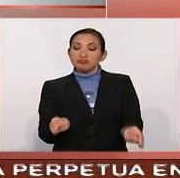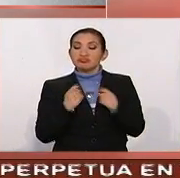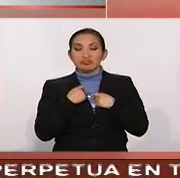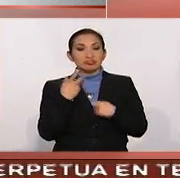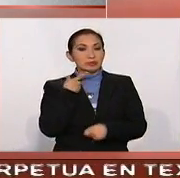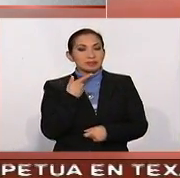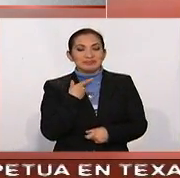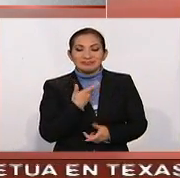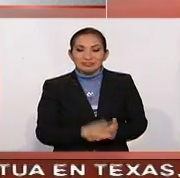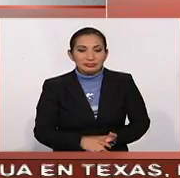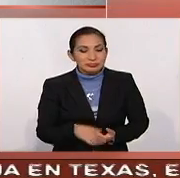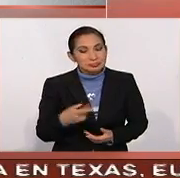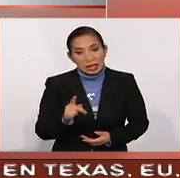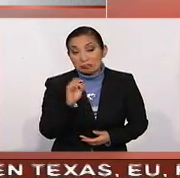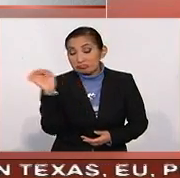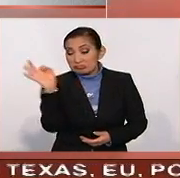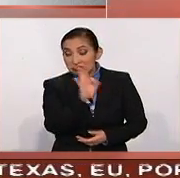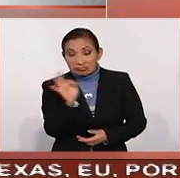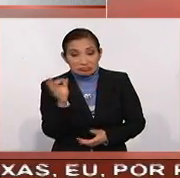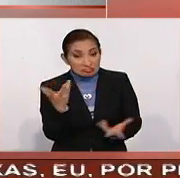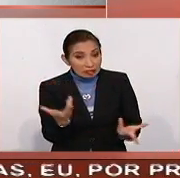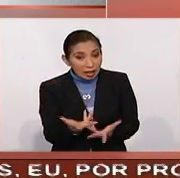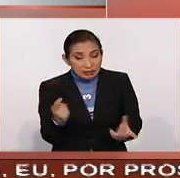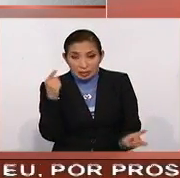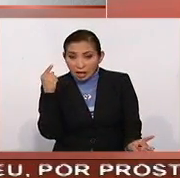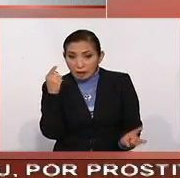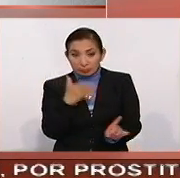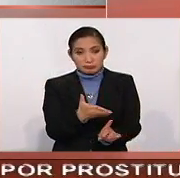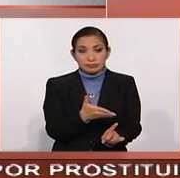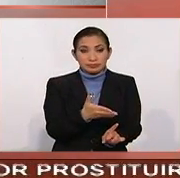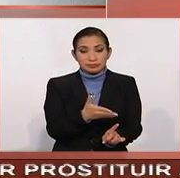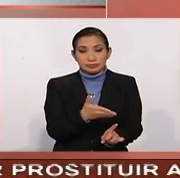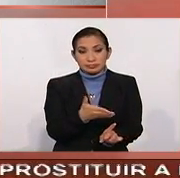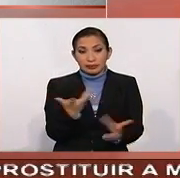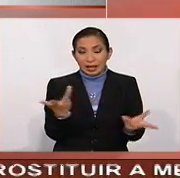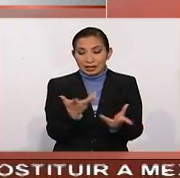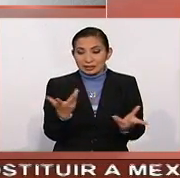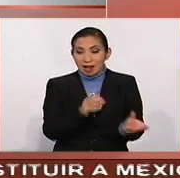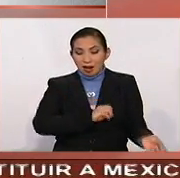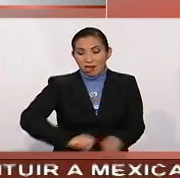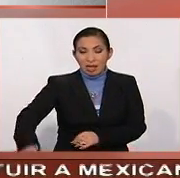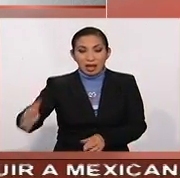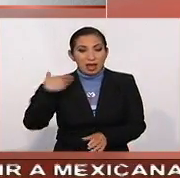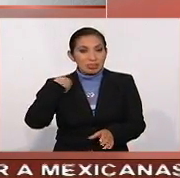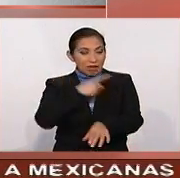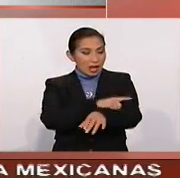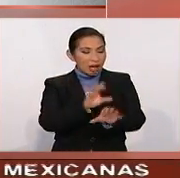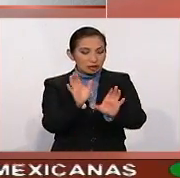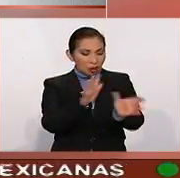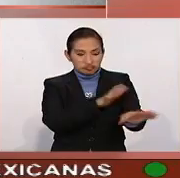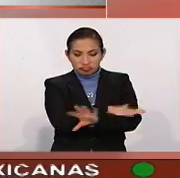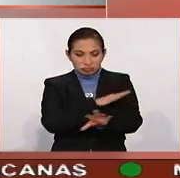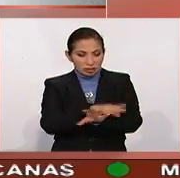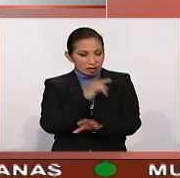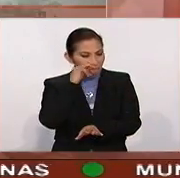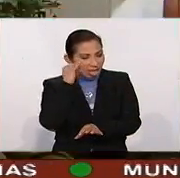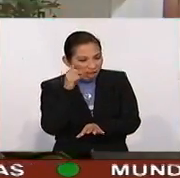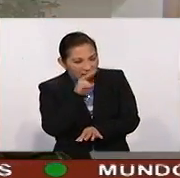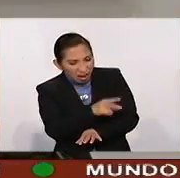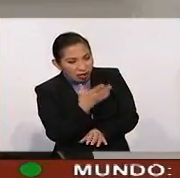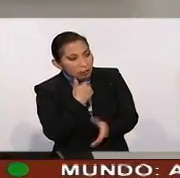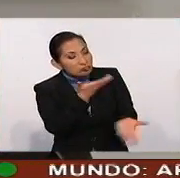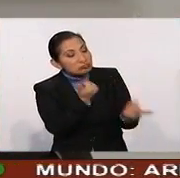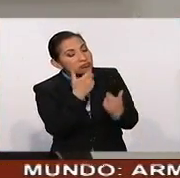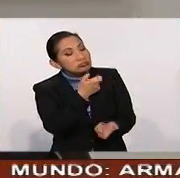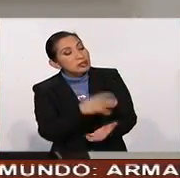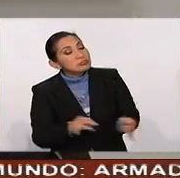Pero insisto, si se logra, por ejemplo, el objetivo de dejar atrás las delegaciones que hoy tenemos, opacas, sin